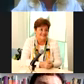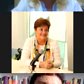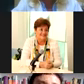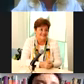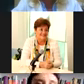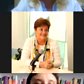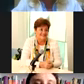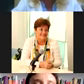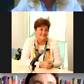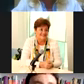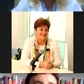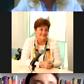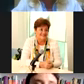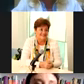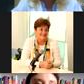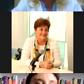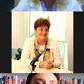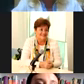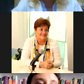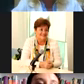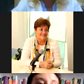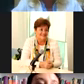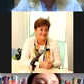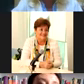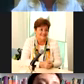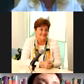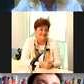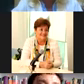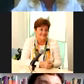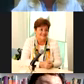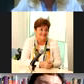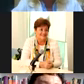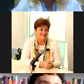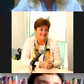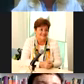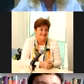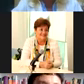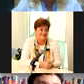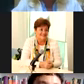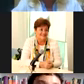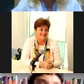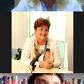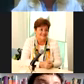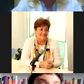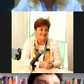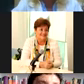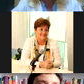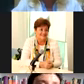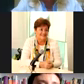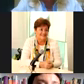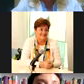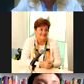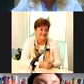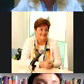qué es relevante el tema, desde qué punto de vista lo abordamos, les voy a hablar muy brevemente, quiero hacerlo un poco